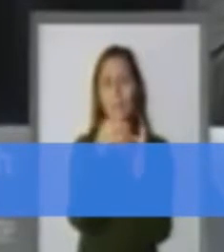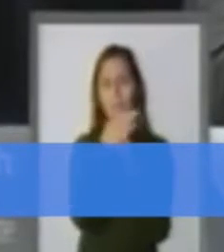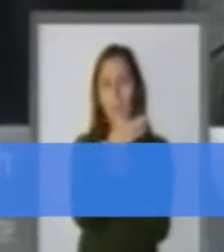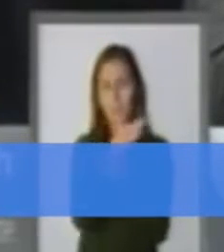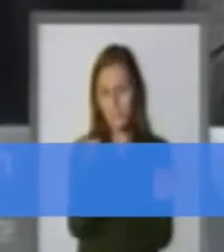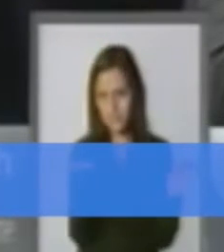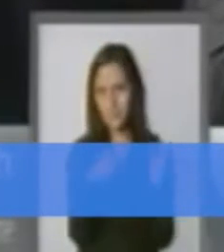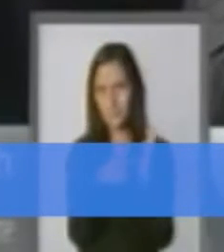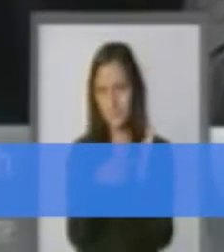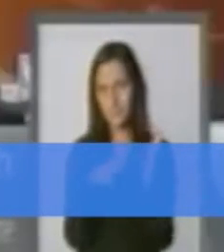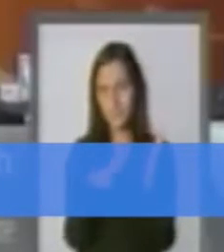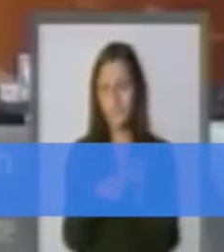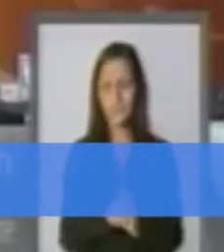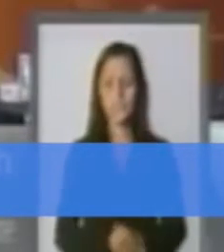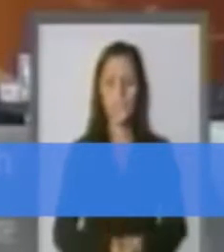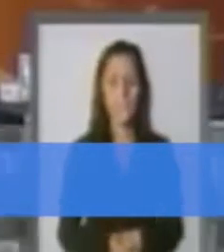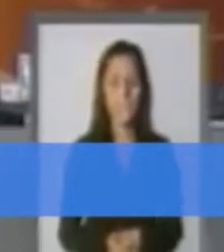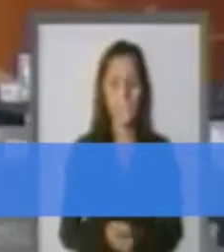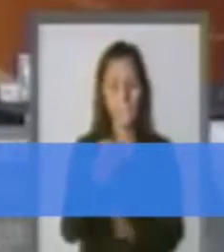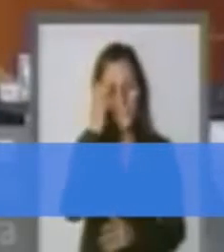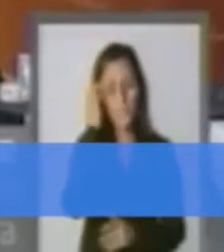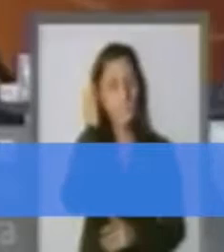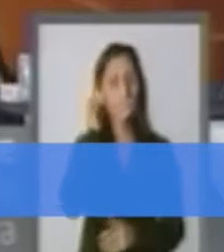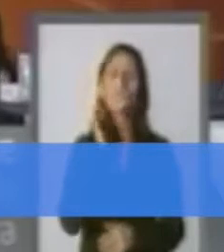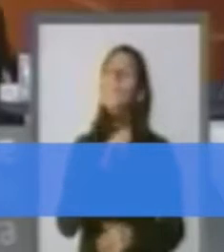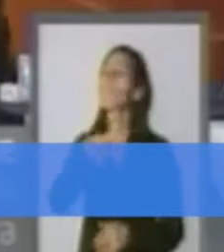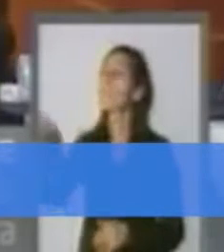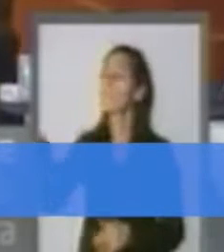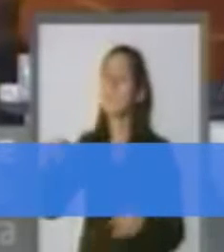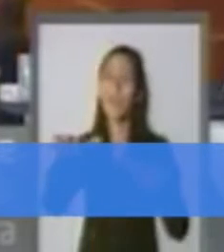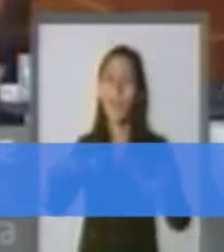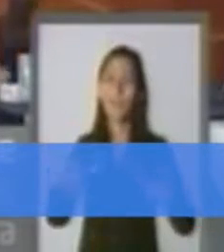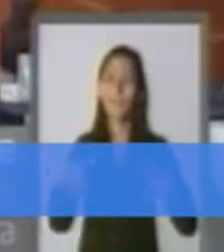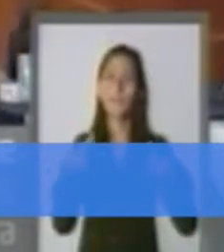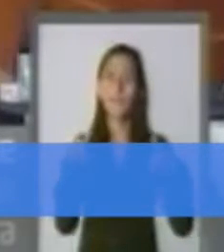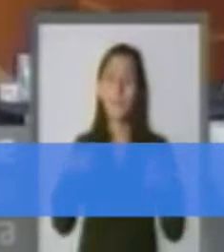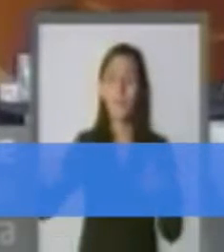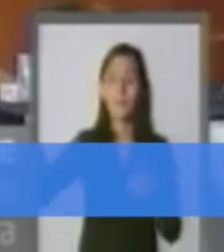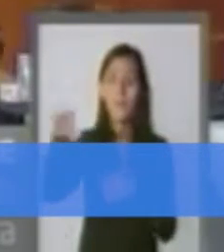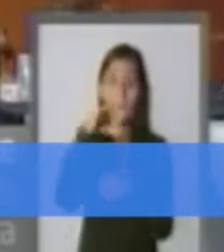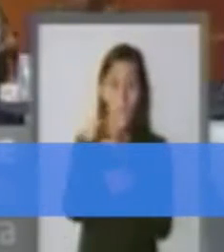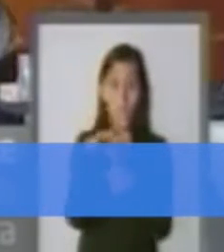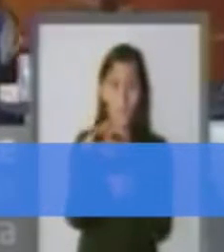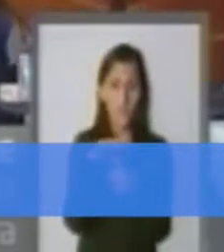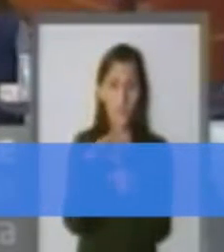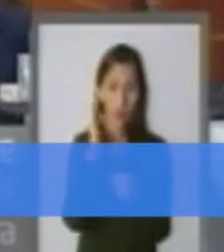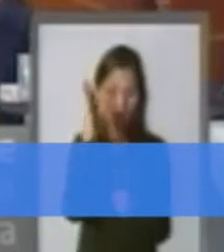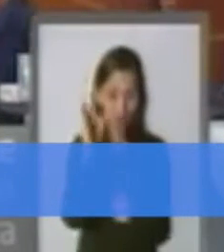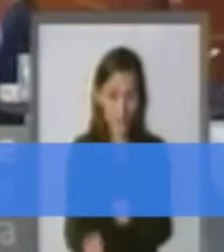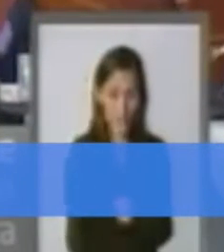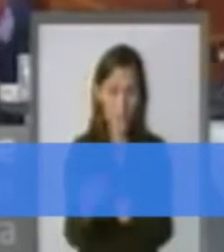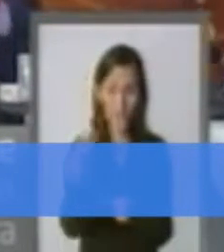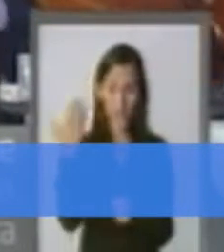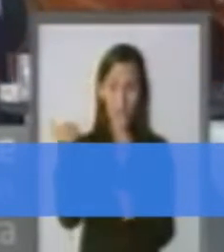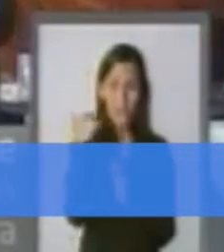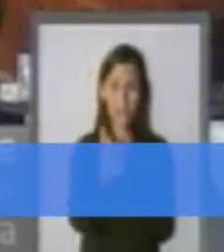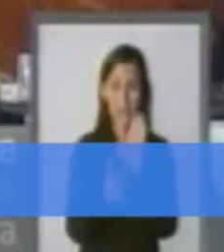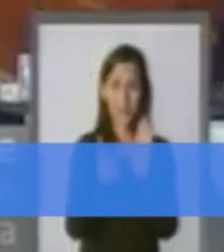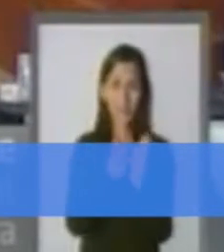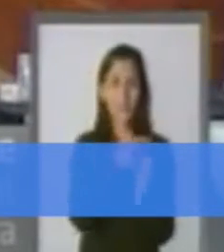es demagogia. Me imagino, aquí hay un dato interesante, Vinicio. En corrupción,